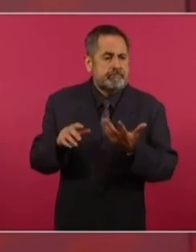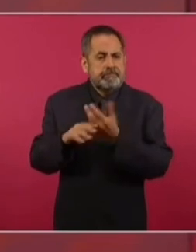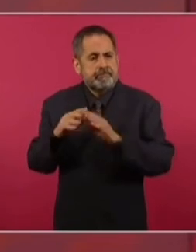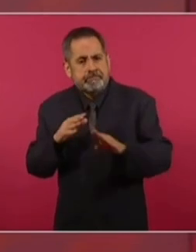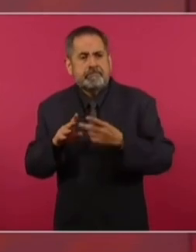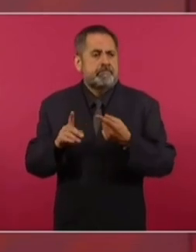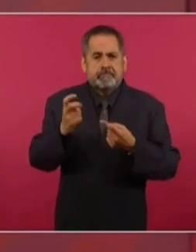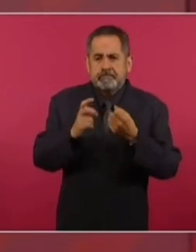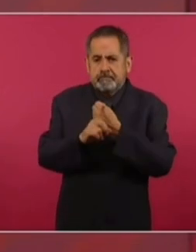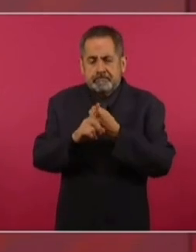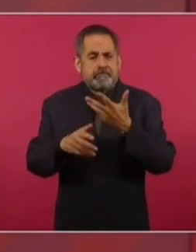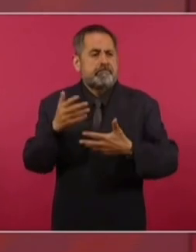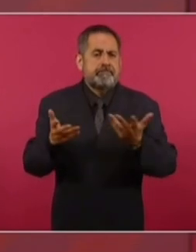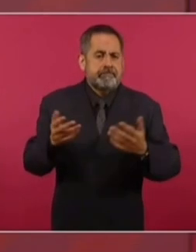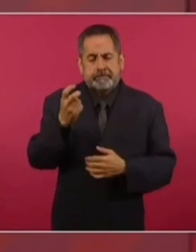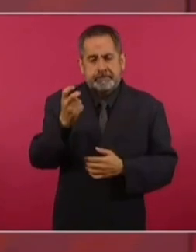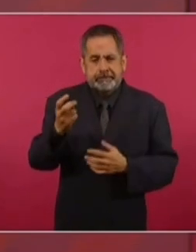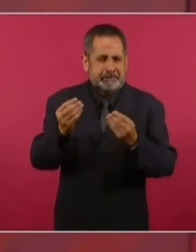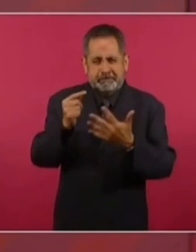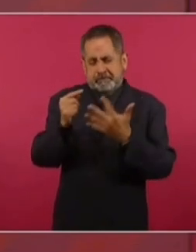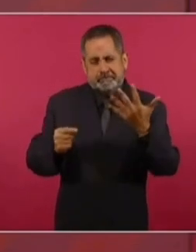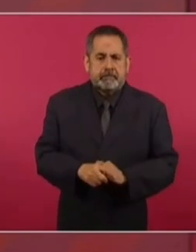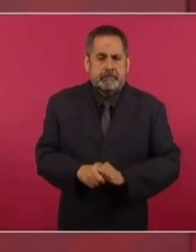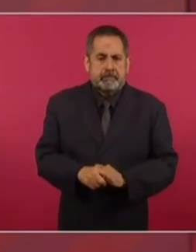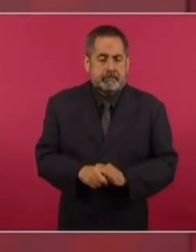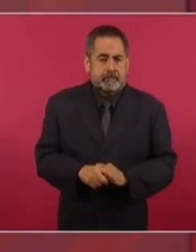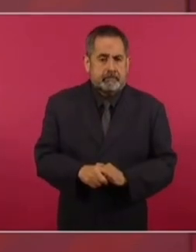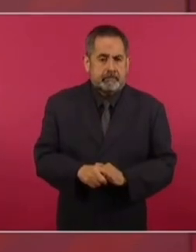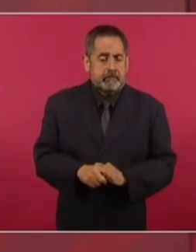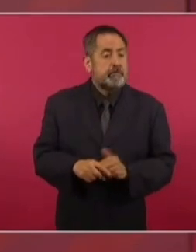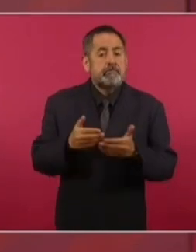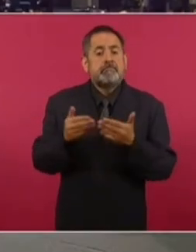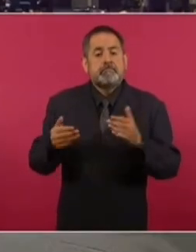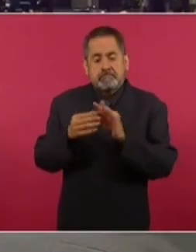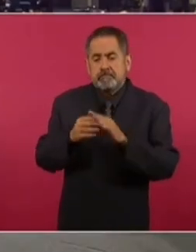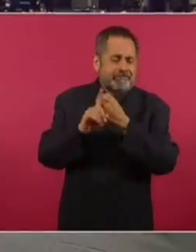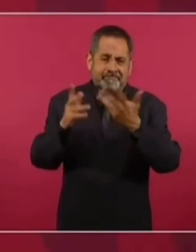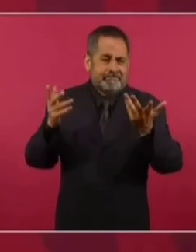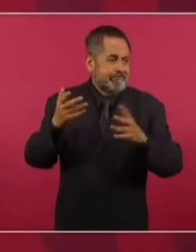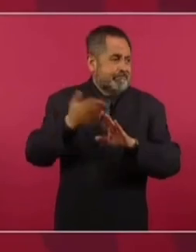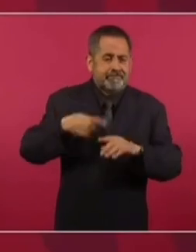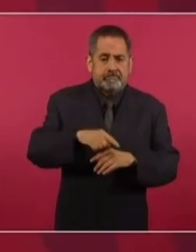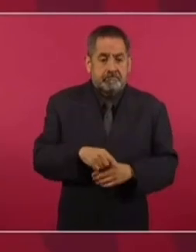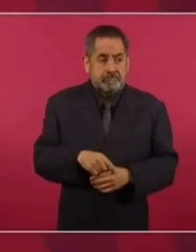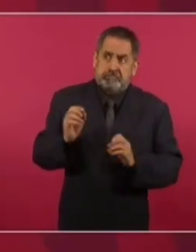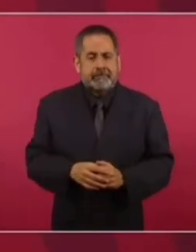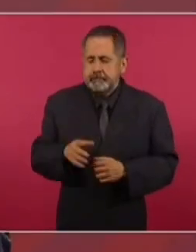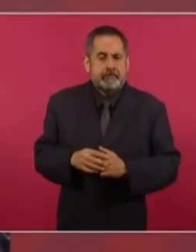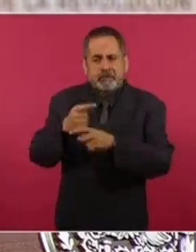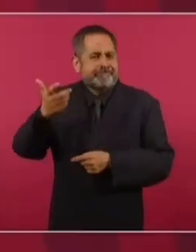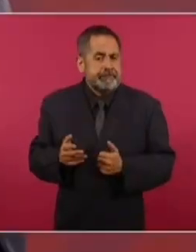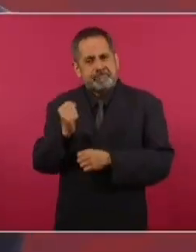por eso la violencia, por eso muchos otros males. Ahora se está padeciendo por la guerra y no se hace nada.